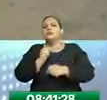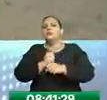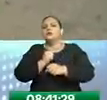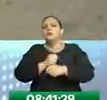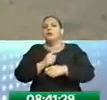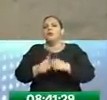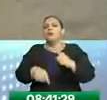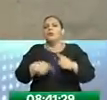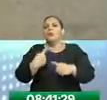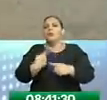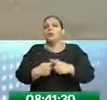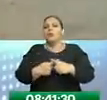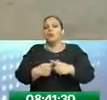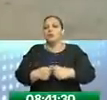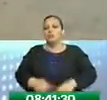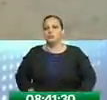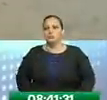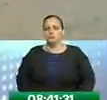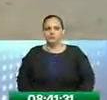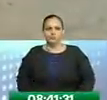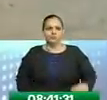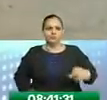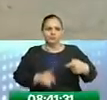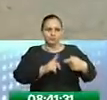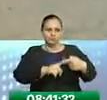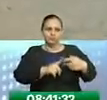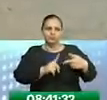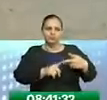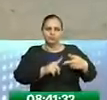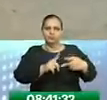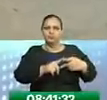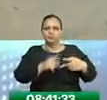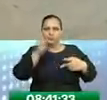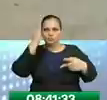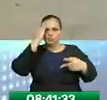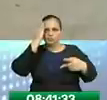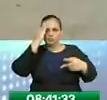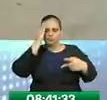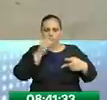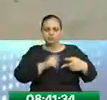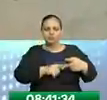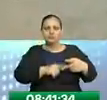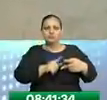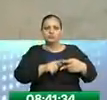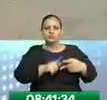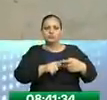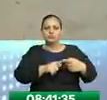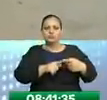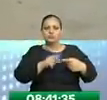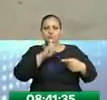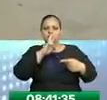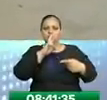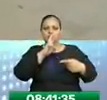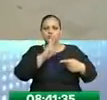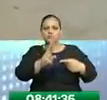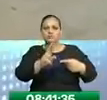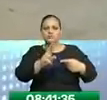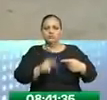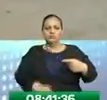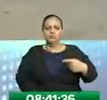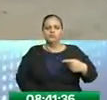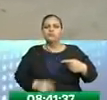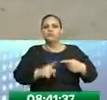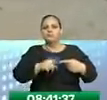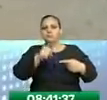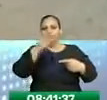Bueno, le voy a responder la primera, que lo conozco. La segunda no, porque no soy autoridad, mi querido amigo, pero la primera tiene toda la